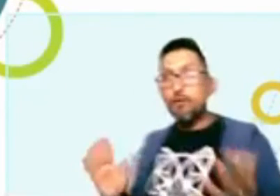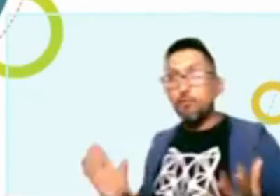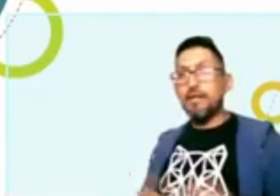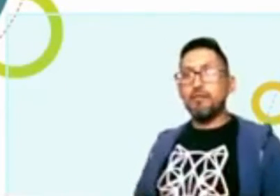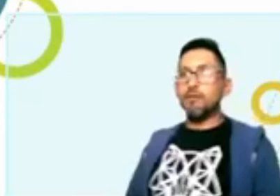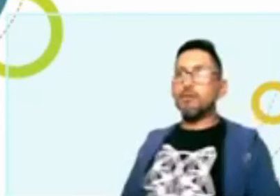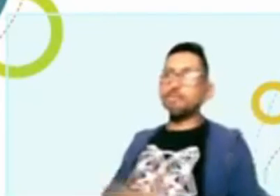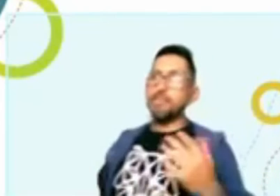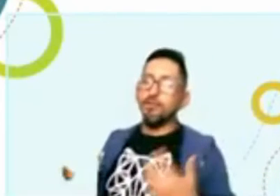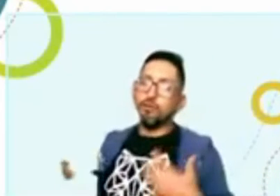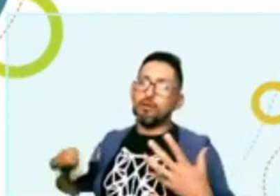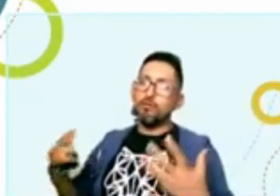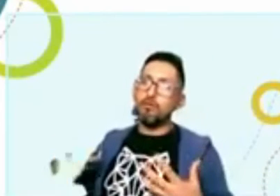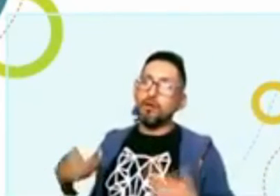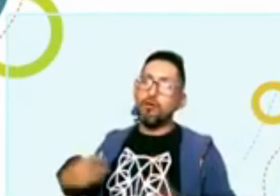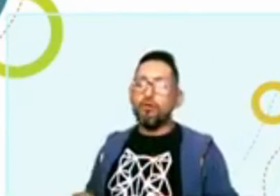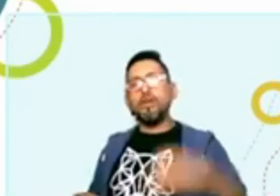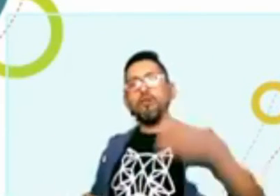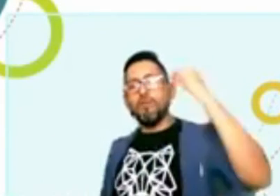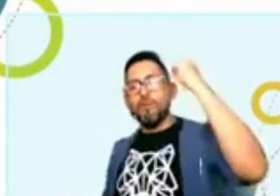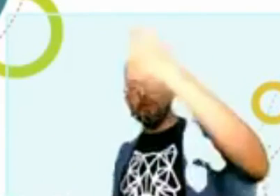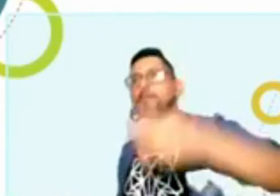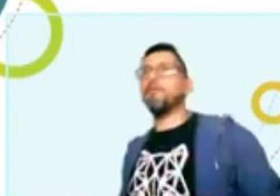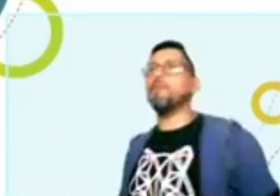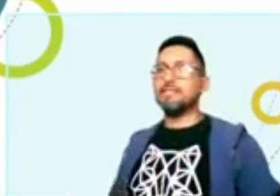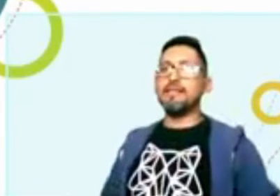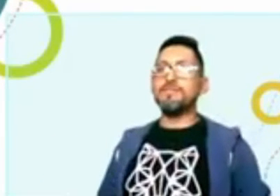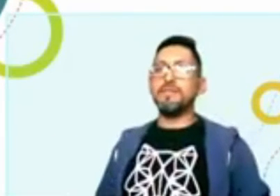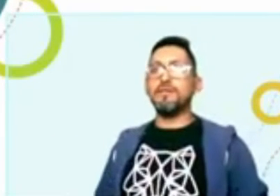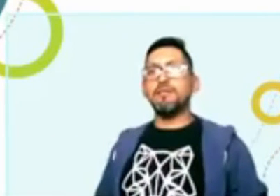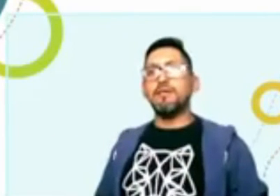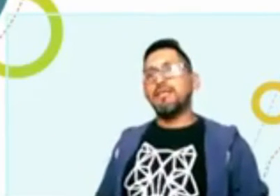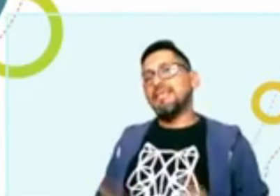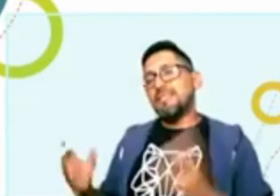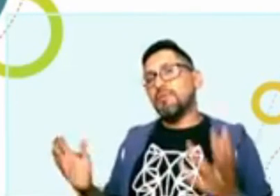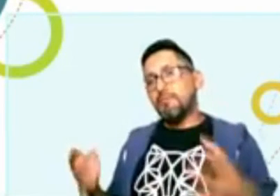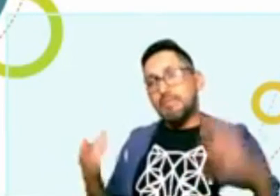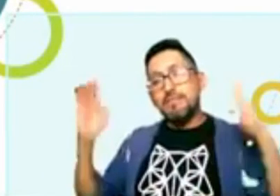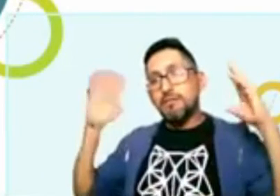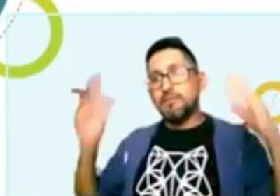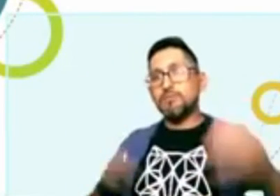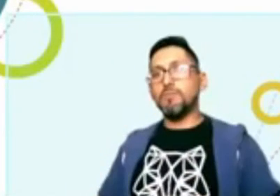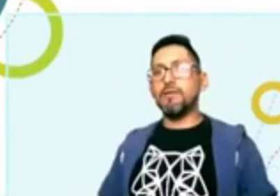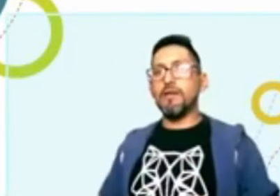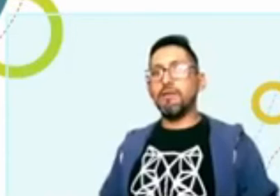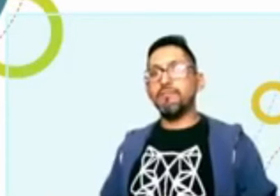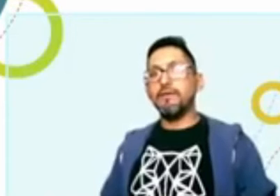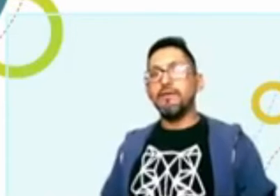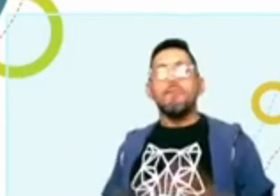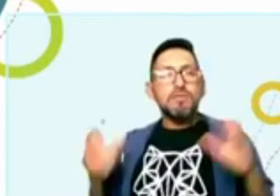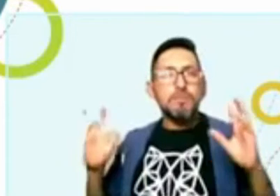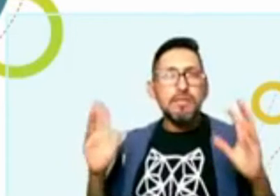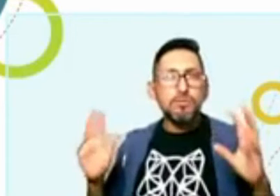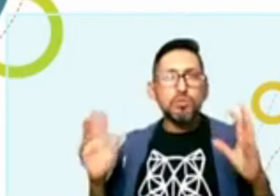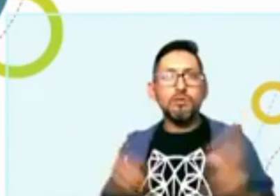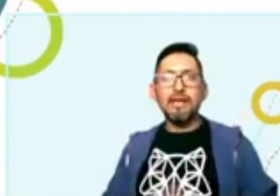personas que han combinado, no, no, no, pues es que yo tengo ecológico y me voy a preocupar por el bienestar de las personas. Y ese tipo de pensamiento le decimos soportable.